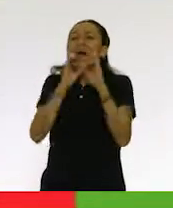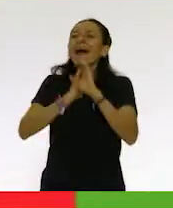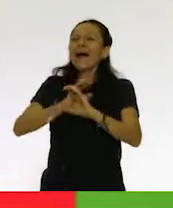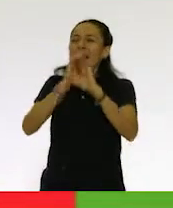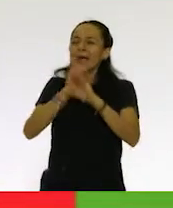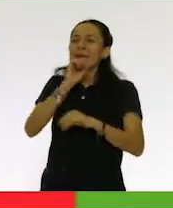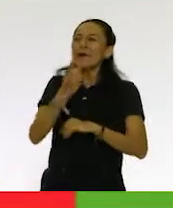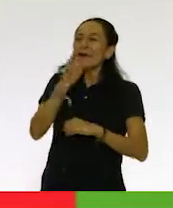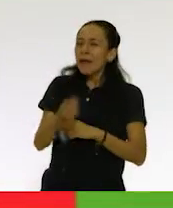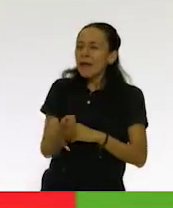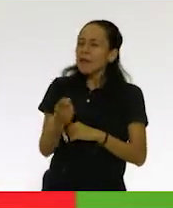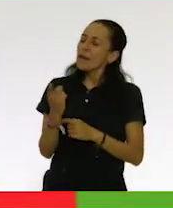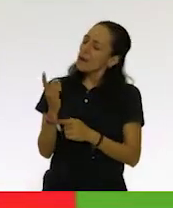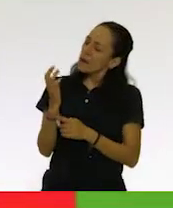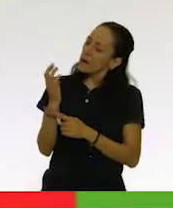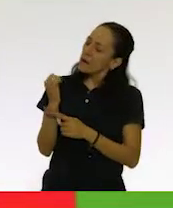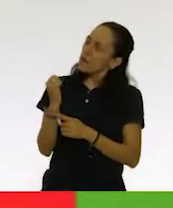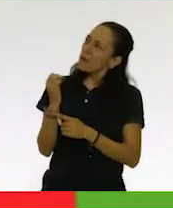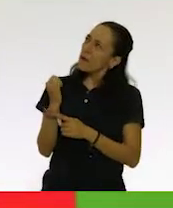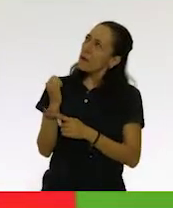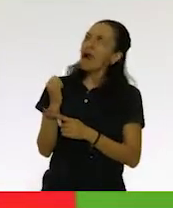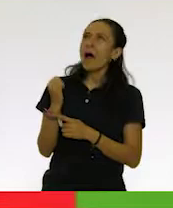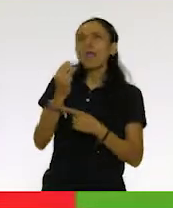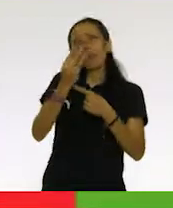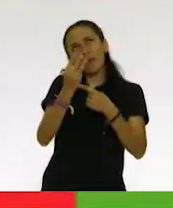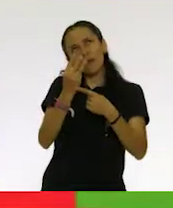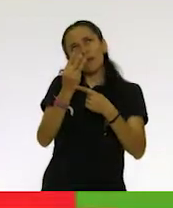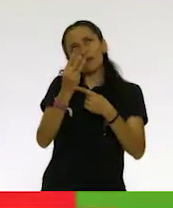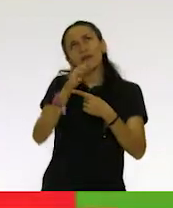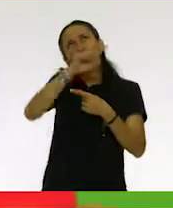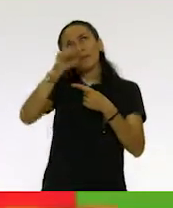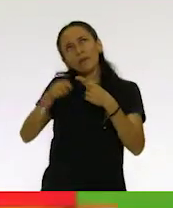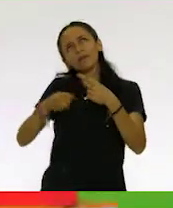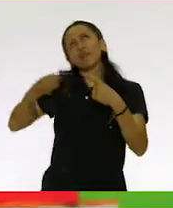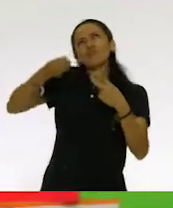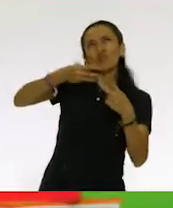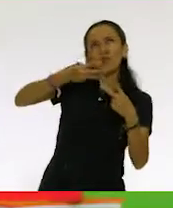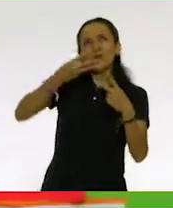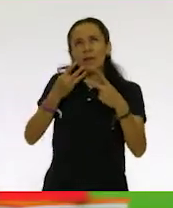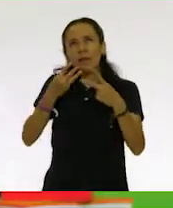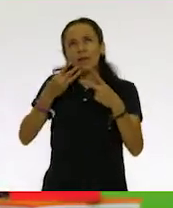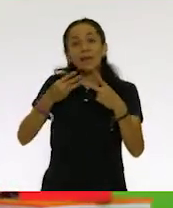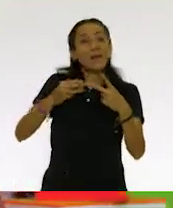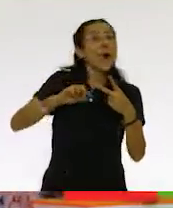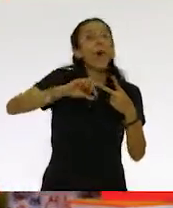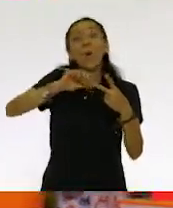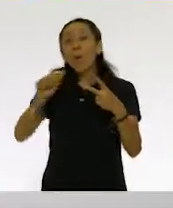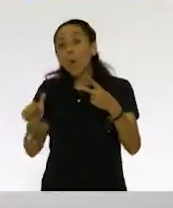agregamos tres a los primeros tres y después los demás. ¡Wow!